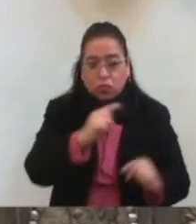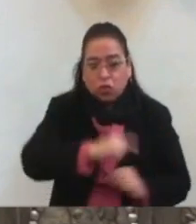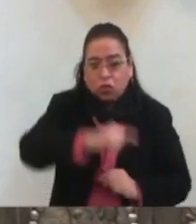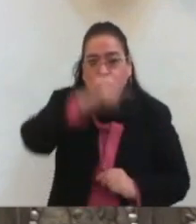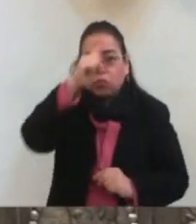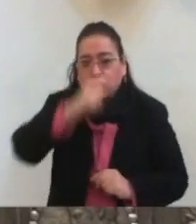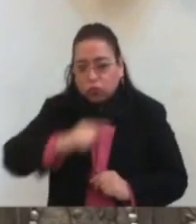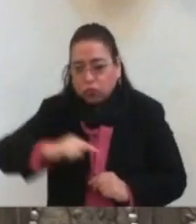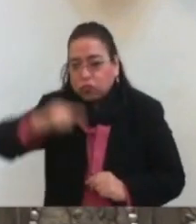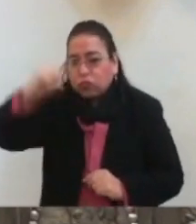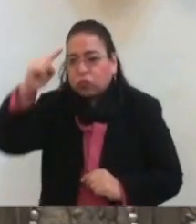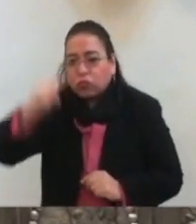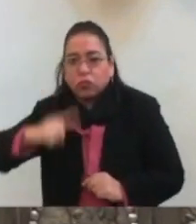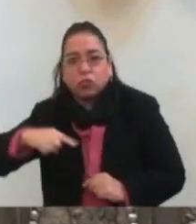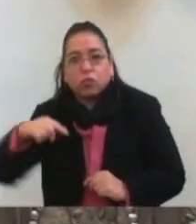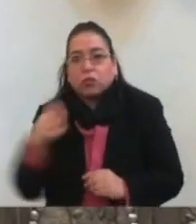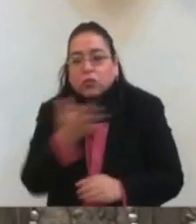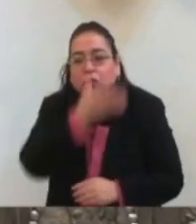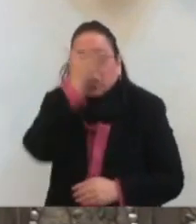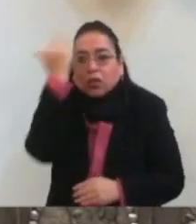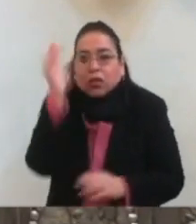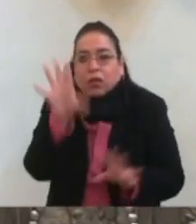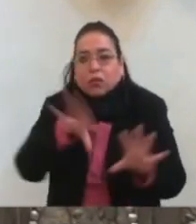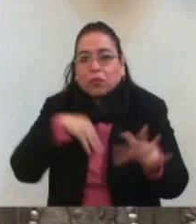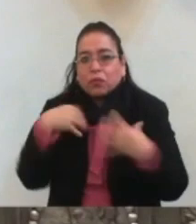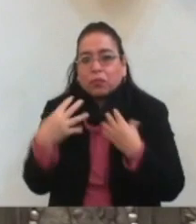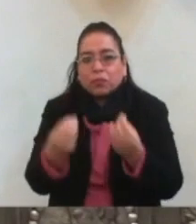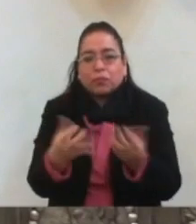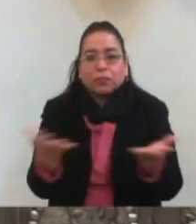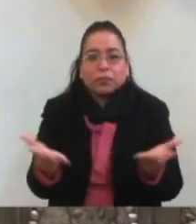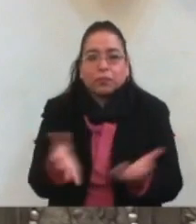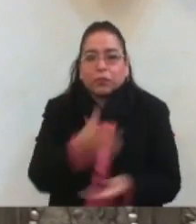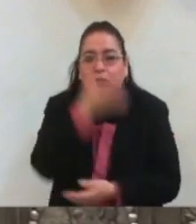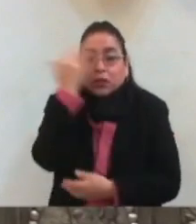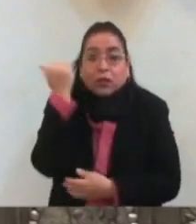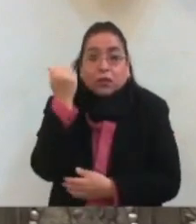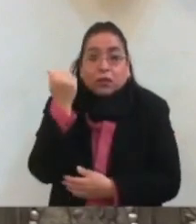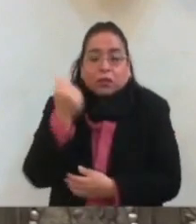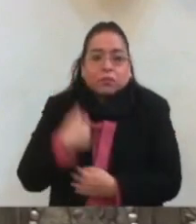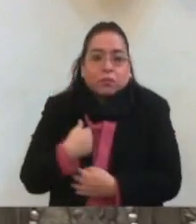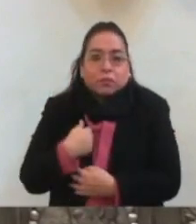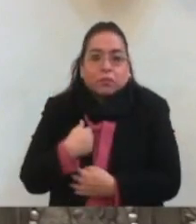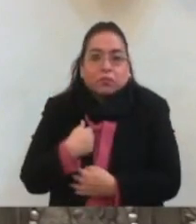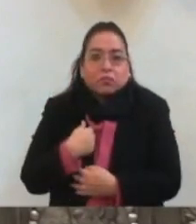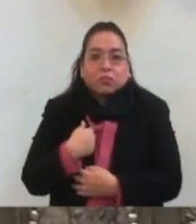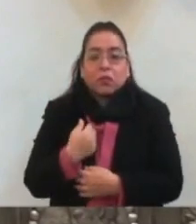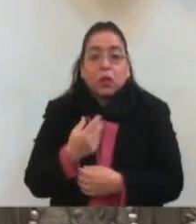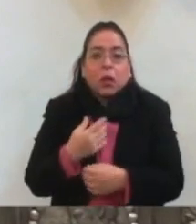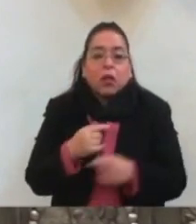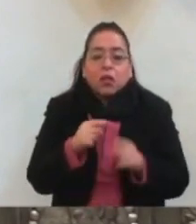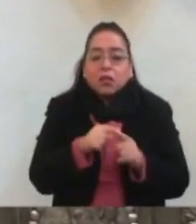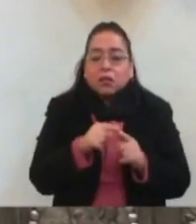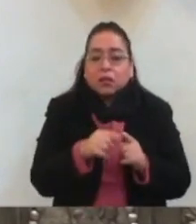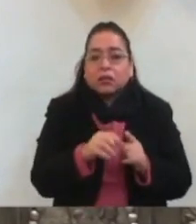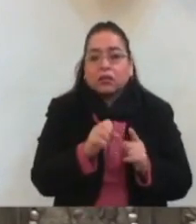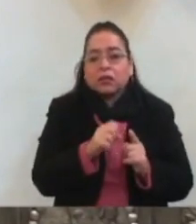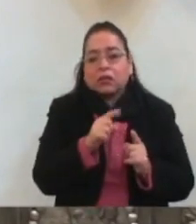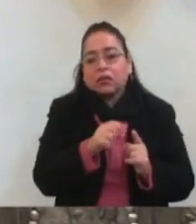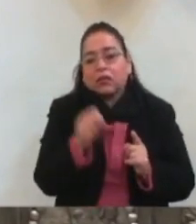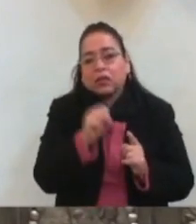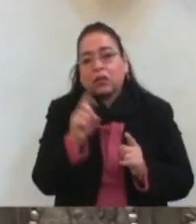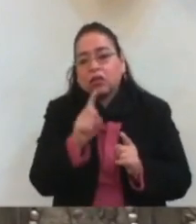este momento en el que probablemente durante tres fines de semana